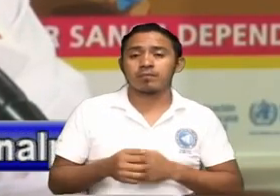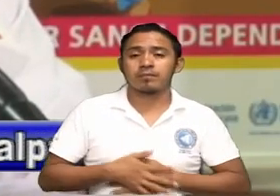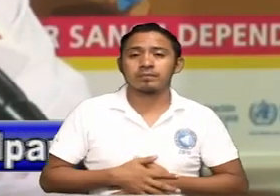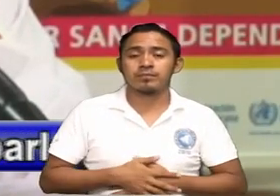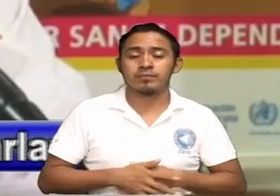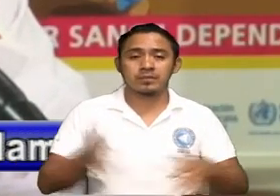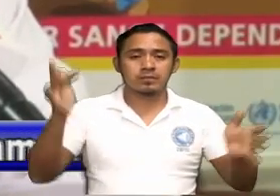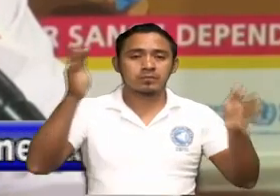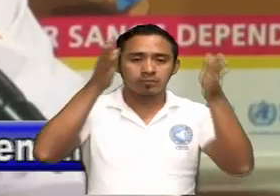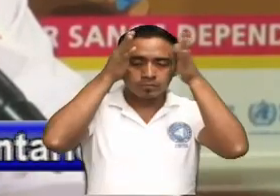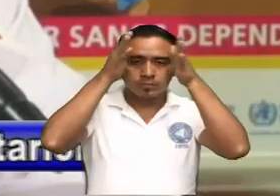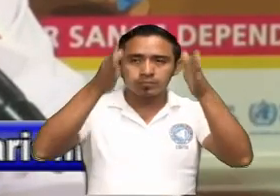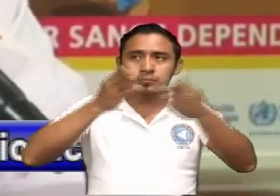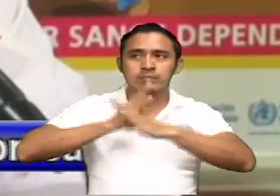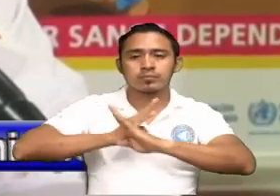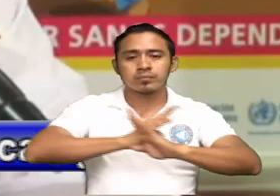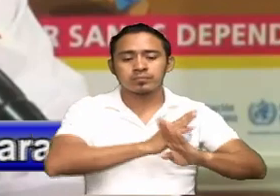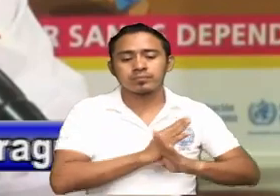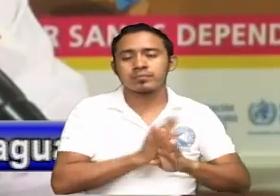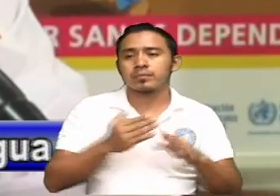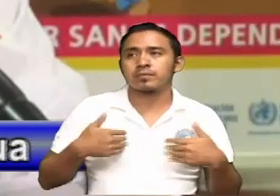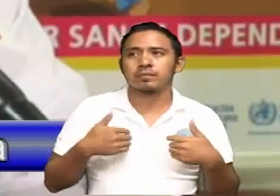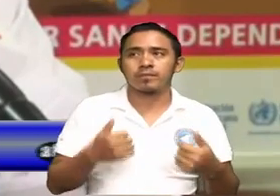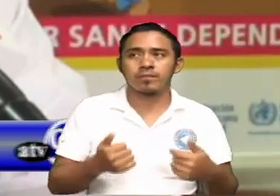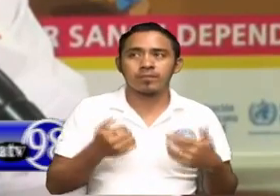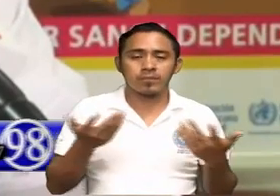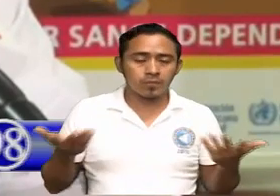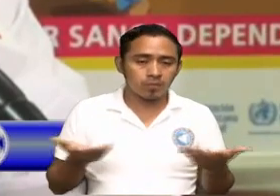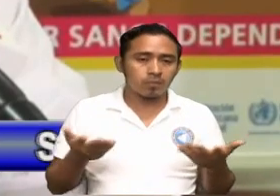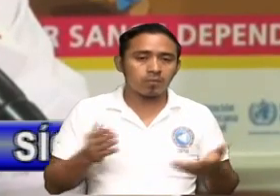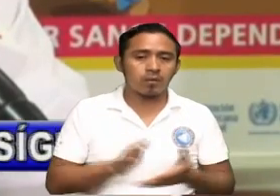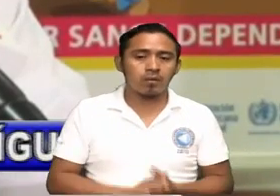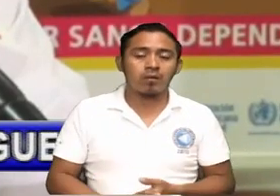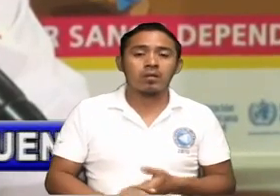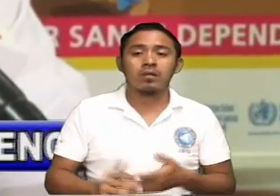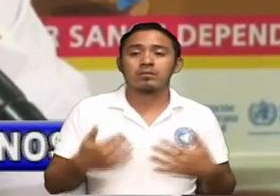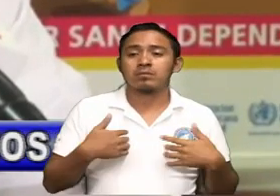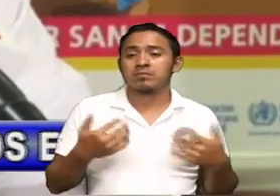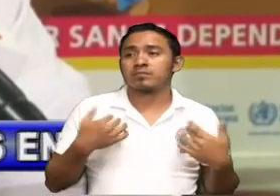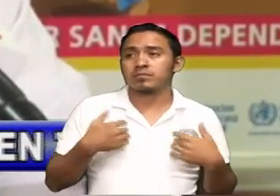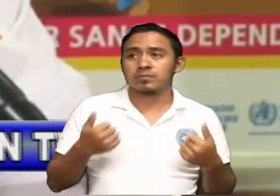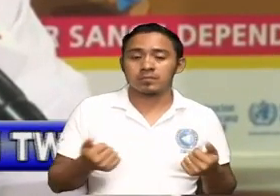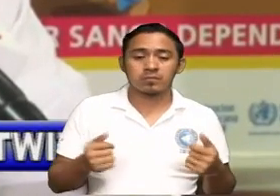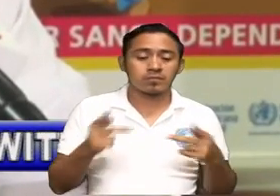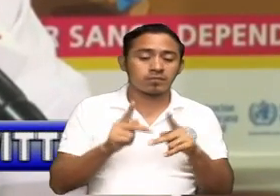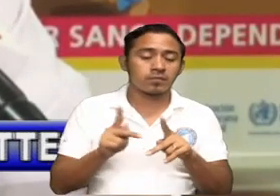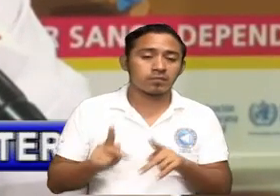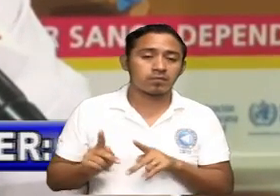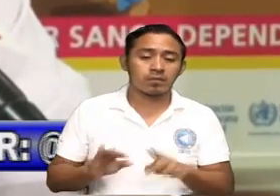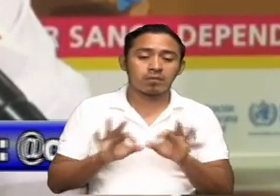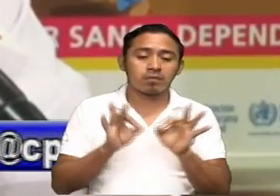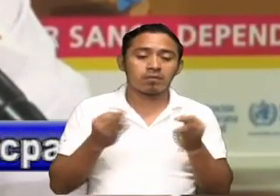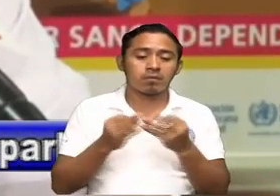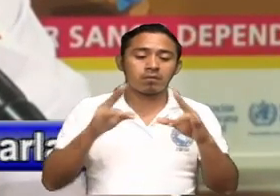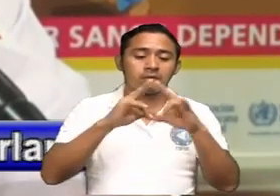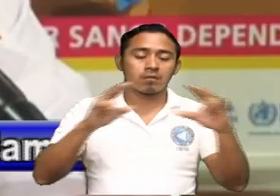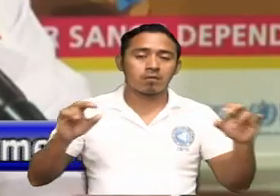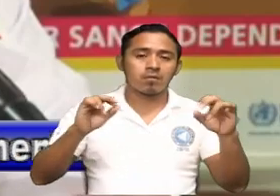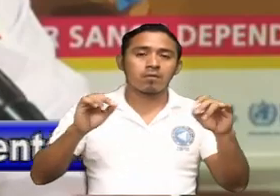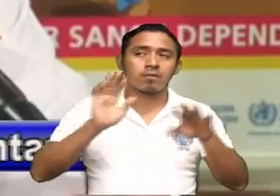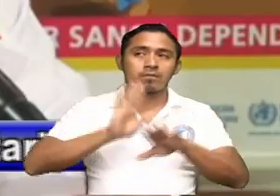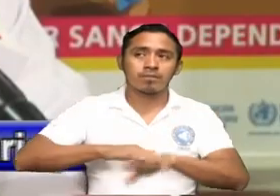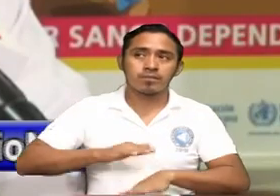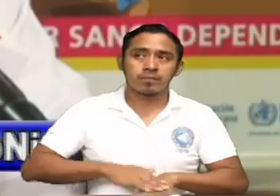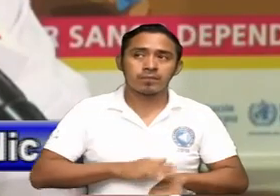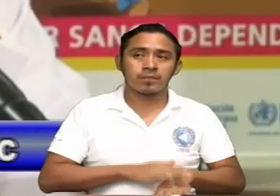la prevención, protección de la salud y la vida de las familias nicaragüenses, orientando a todo el pueblo nicaragüense a unir